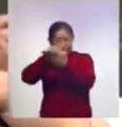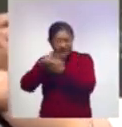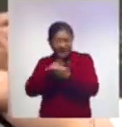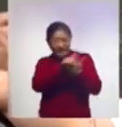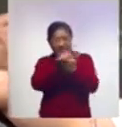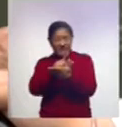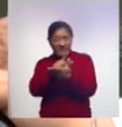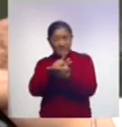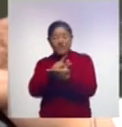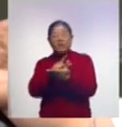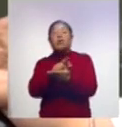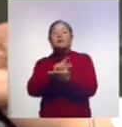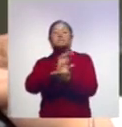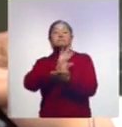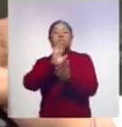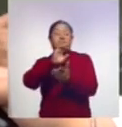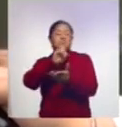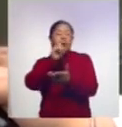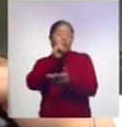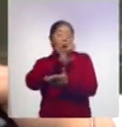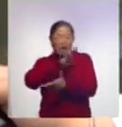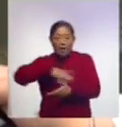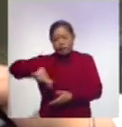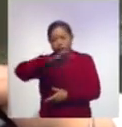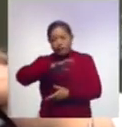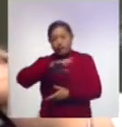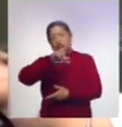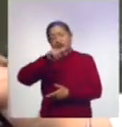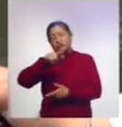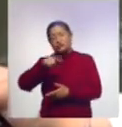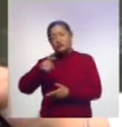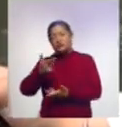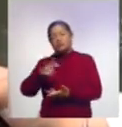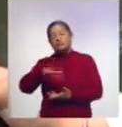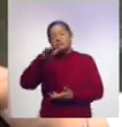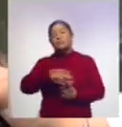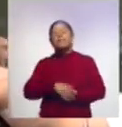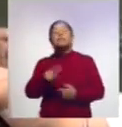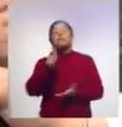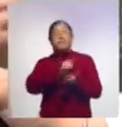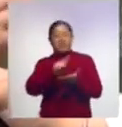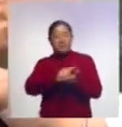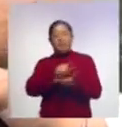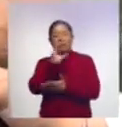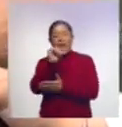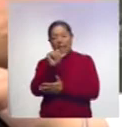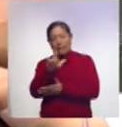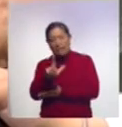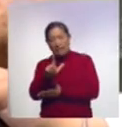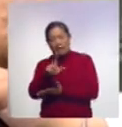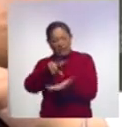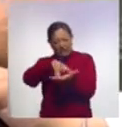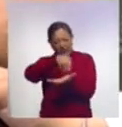recepcionar. Esta tina se lava con cal,